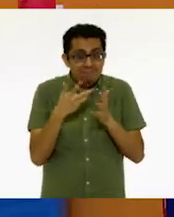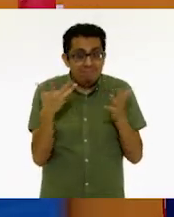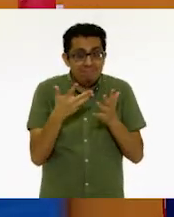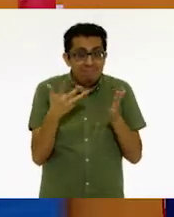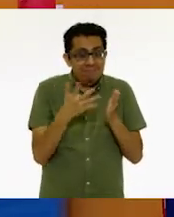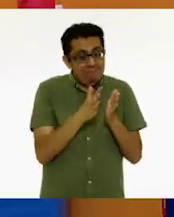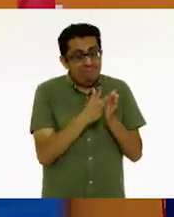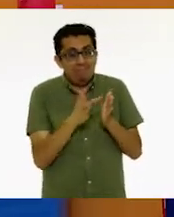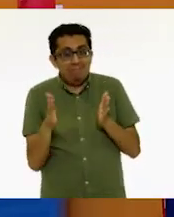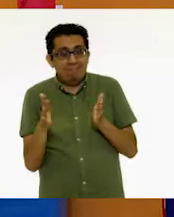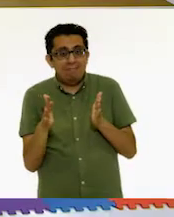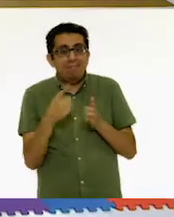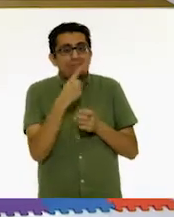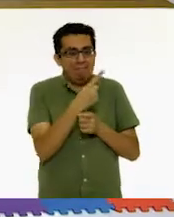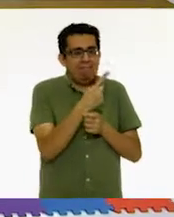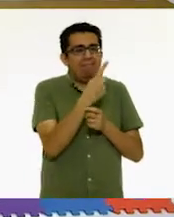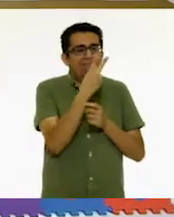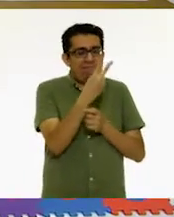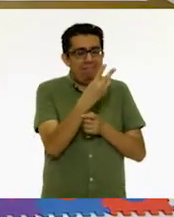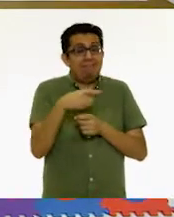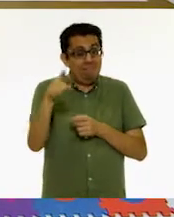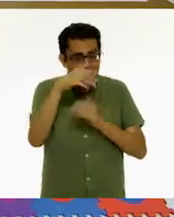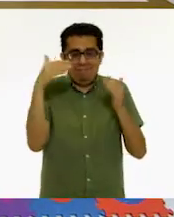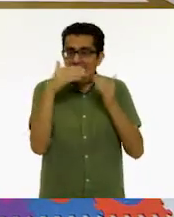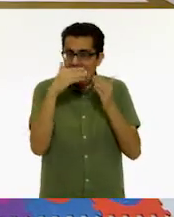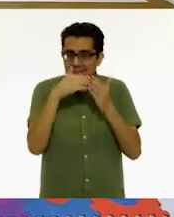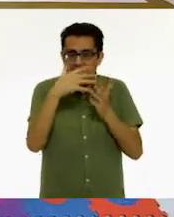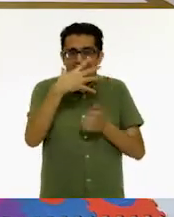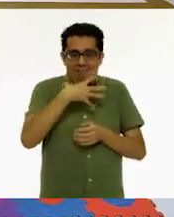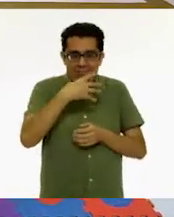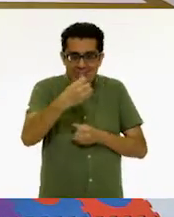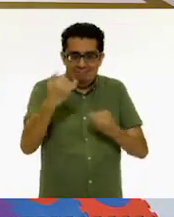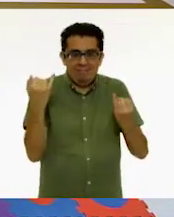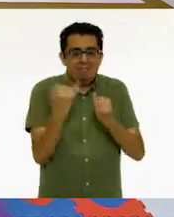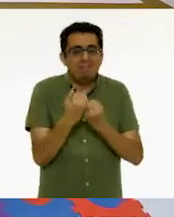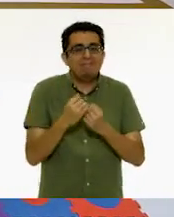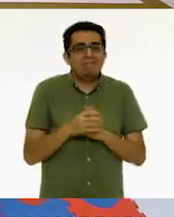Una, dos, tres. Ahí en casita háganlo, perdón. Una, dos, tres.